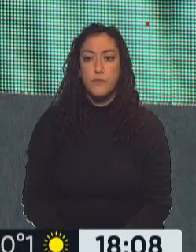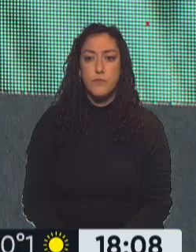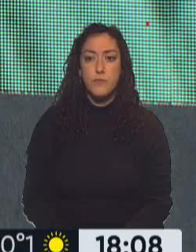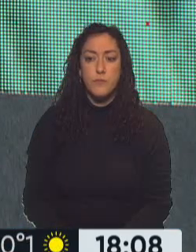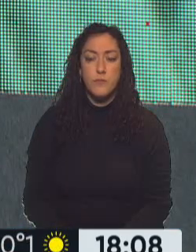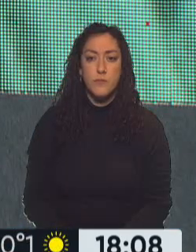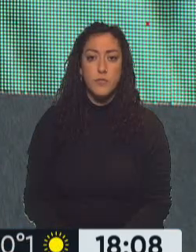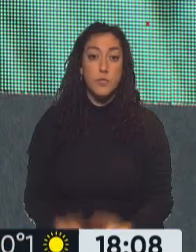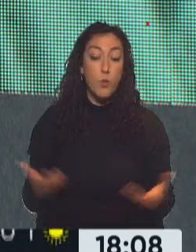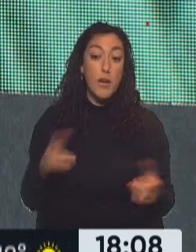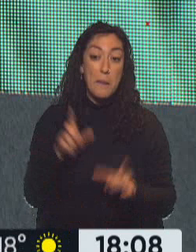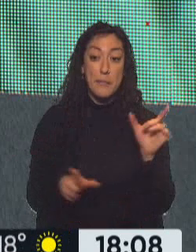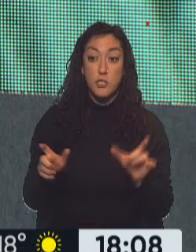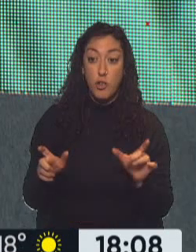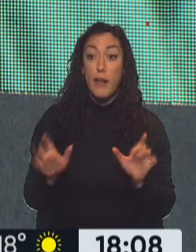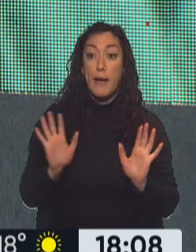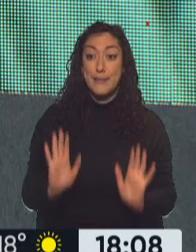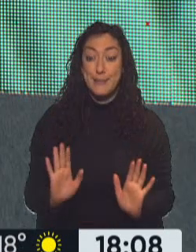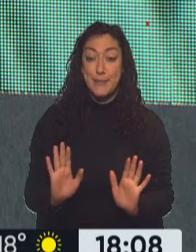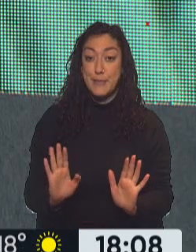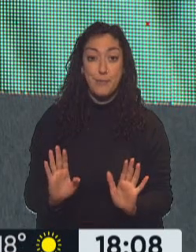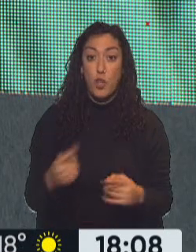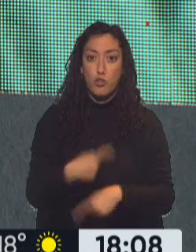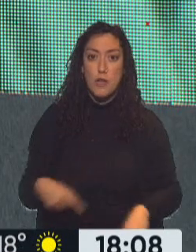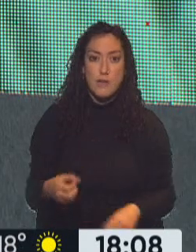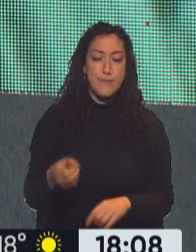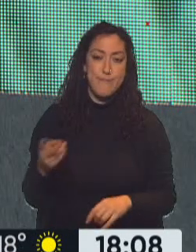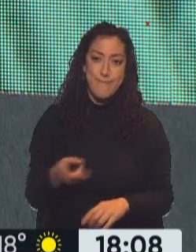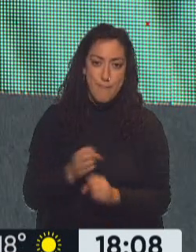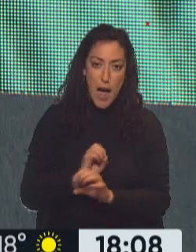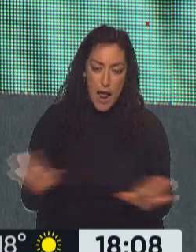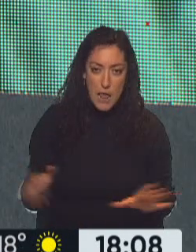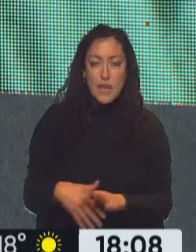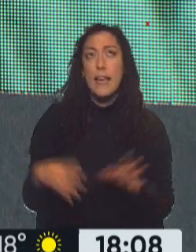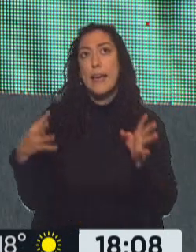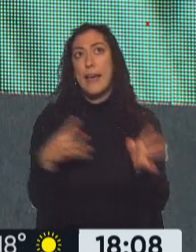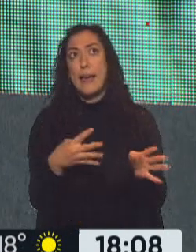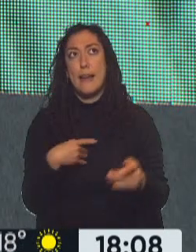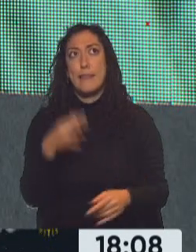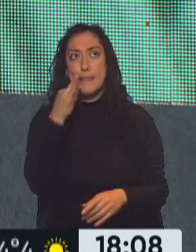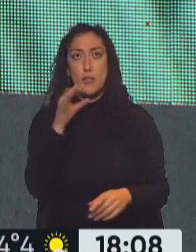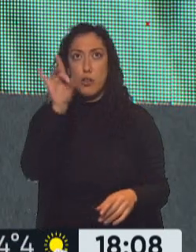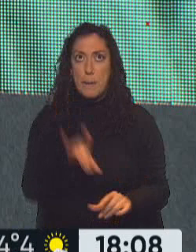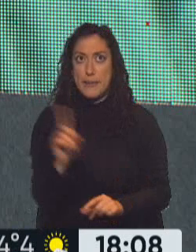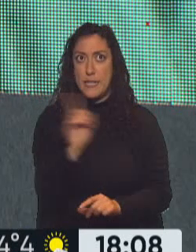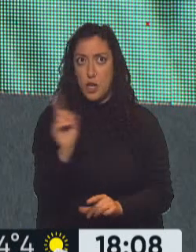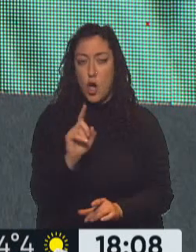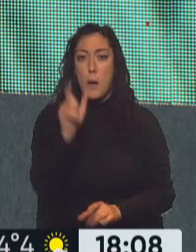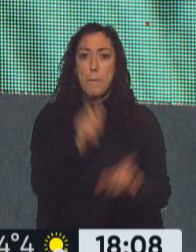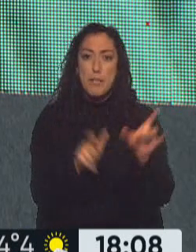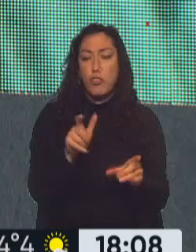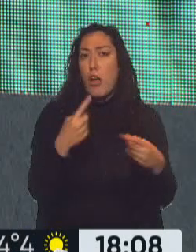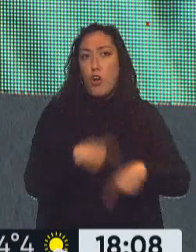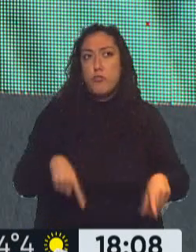Qué cosas las miserias humanas, ¿eh? Y no hablamos solamente de la guerra de la que somos testigos y estamos viendo condición humana